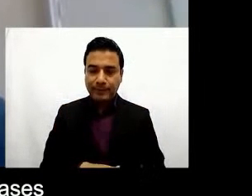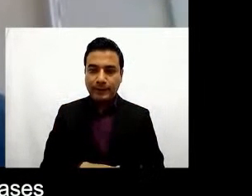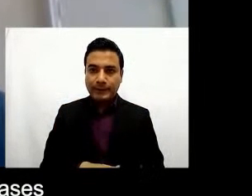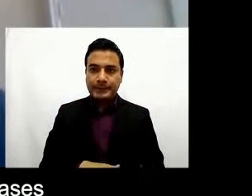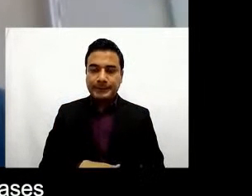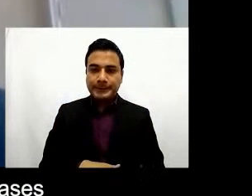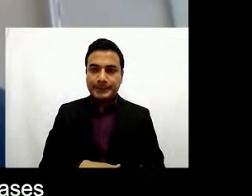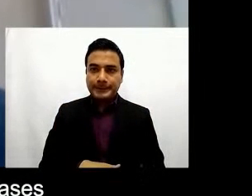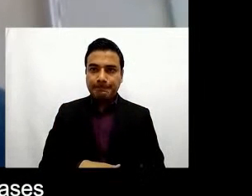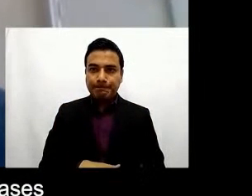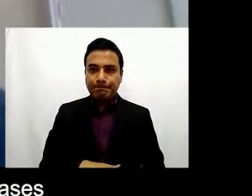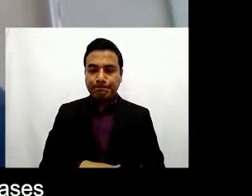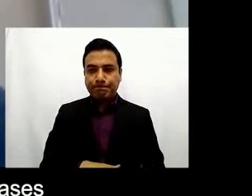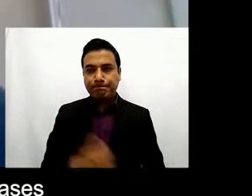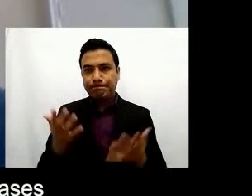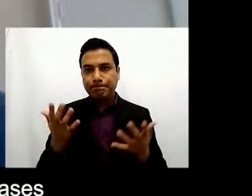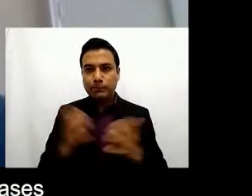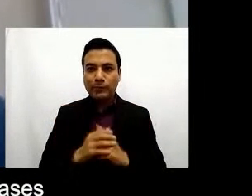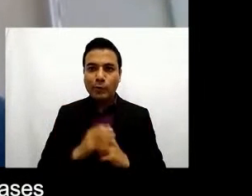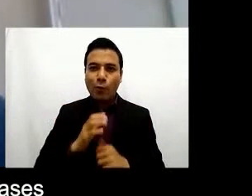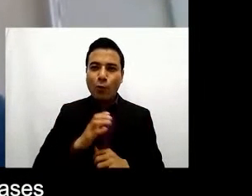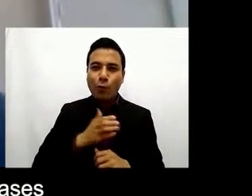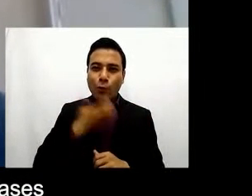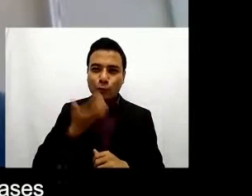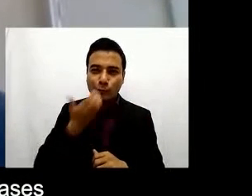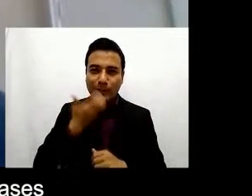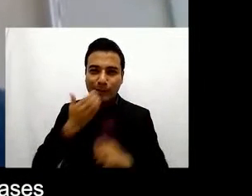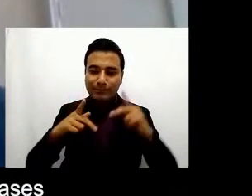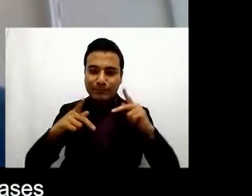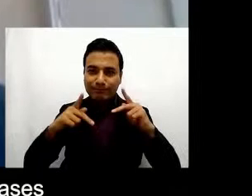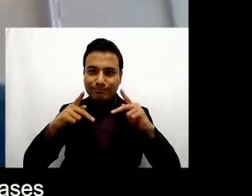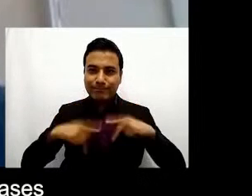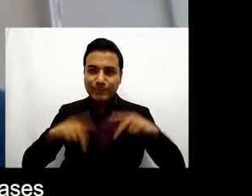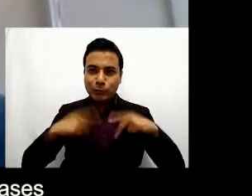Ha habido una definición tradicional entre las